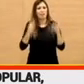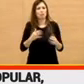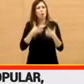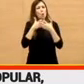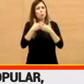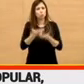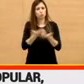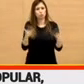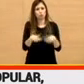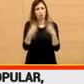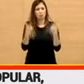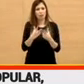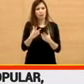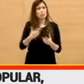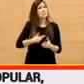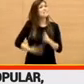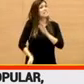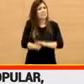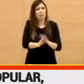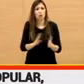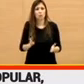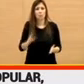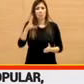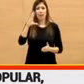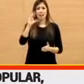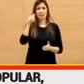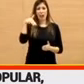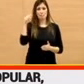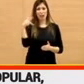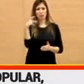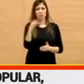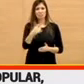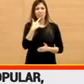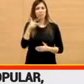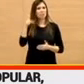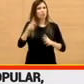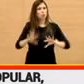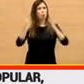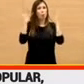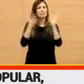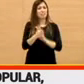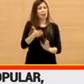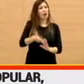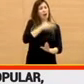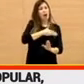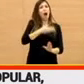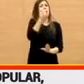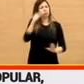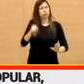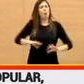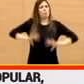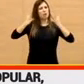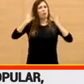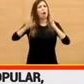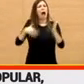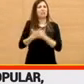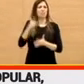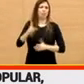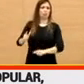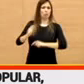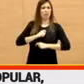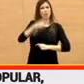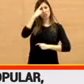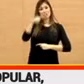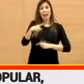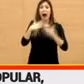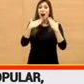postulado de Marcelino Camacho que dijo que el derecho a huelgas se consiguió haciendo huelgas, porque sabemos que los derechos de hoy son las luchas de ayer y que si no luchamos